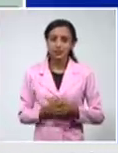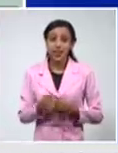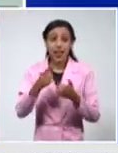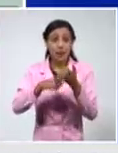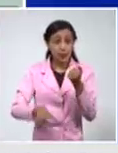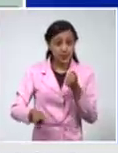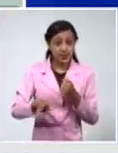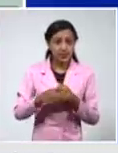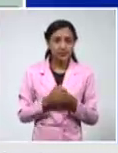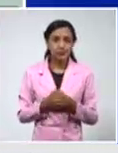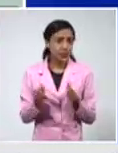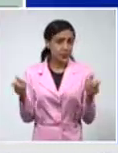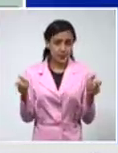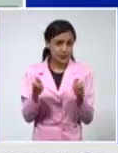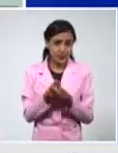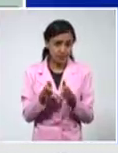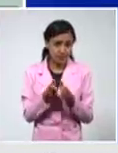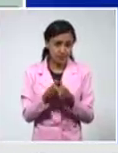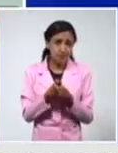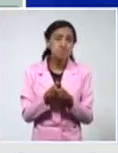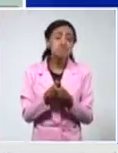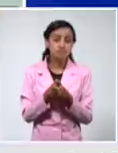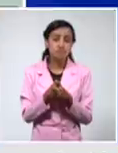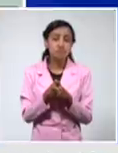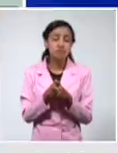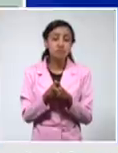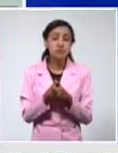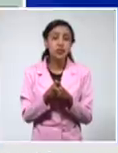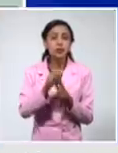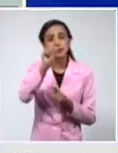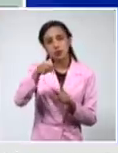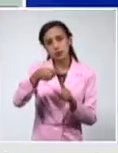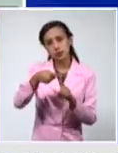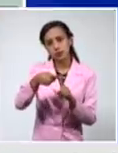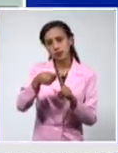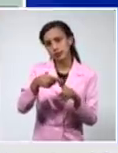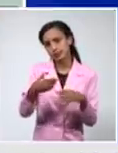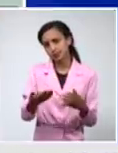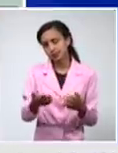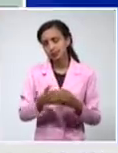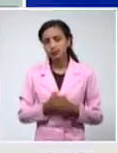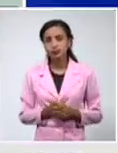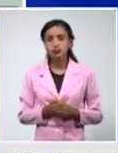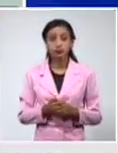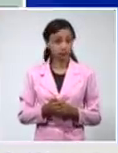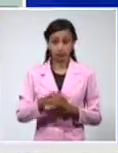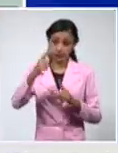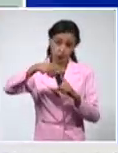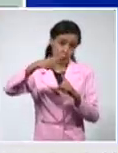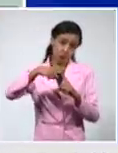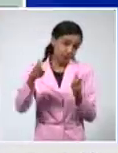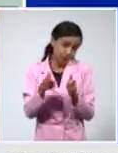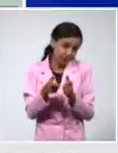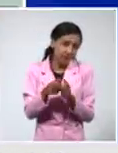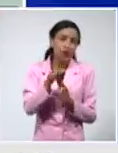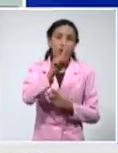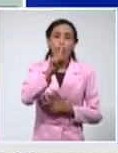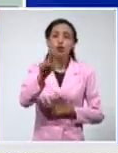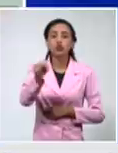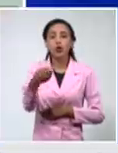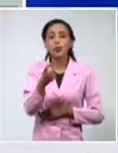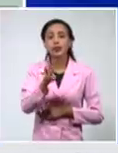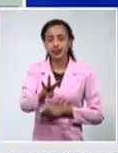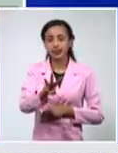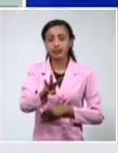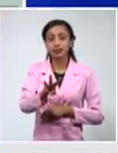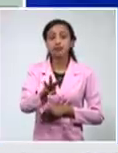con menor tasa de incidencia de casos confirmados se mantiene Las Tunas con 11,3 y